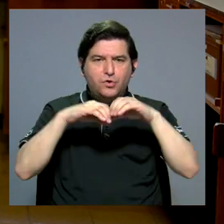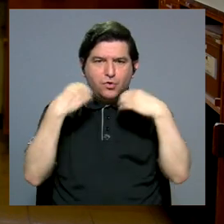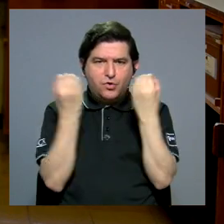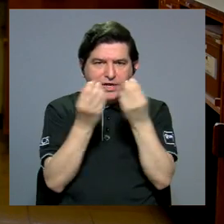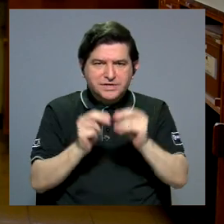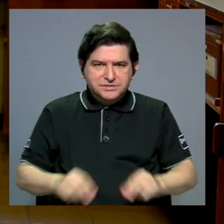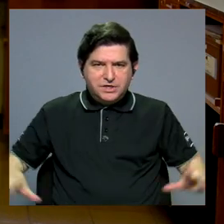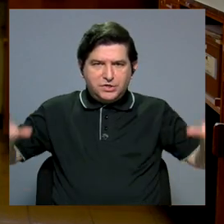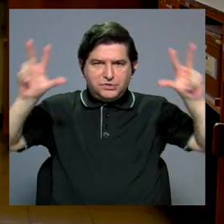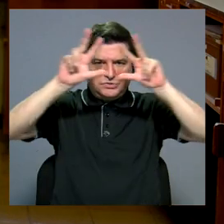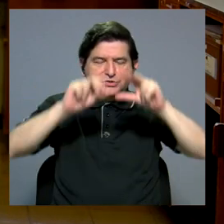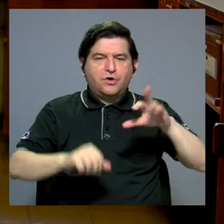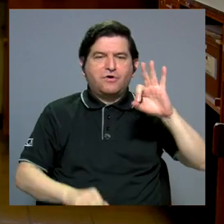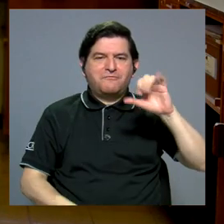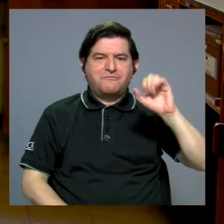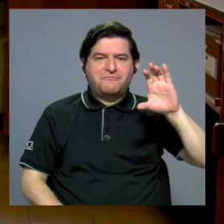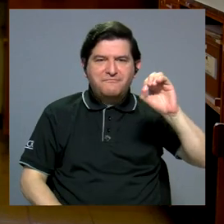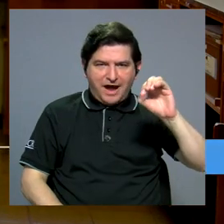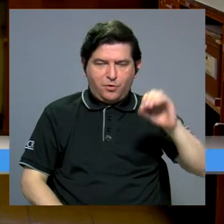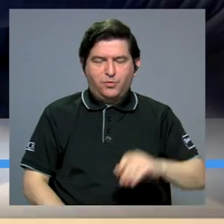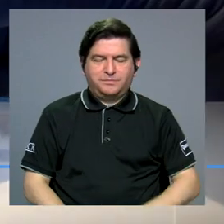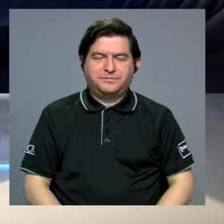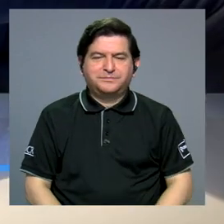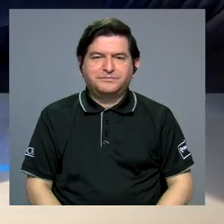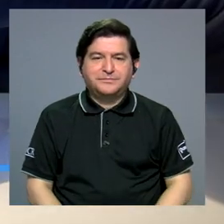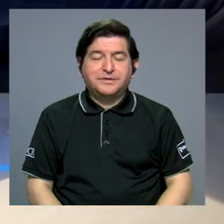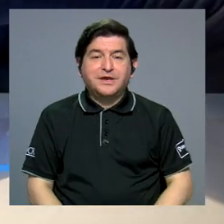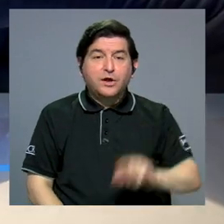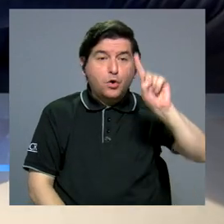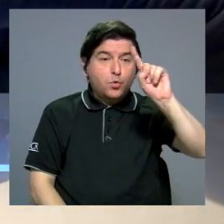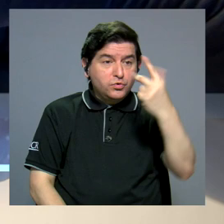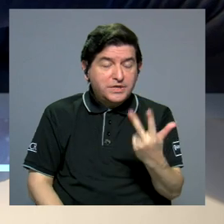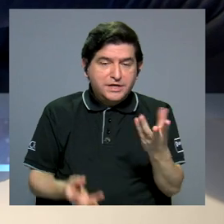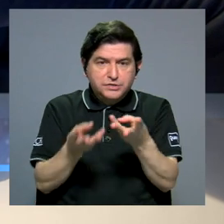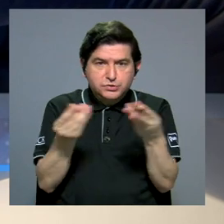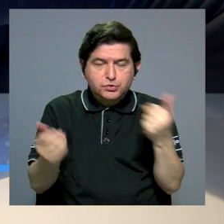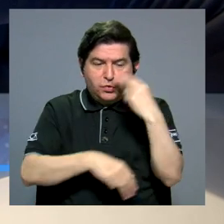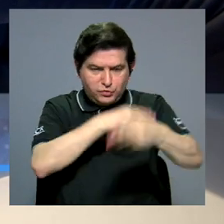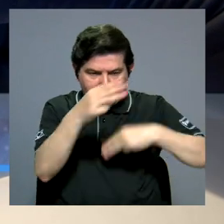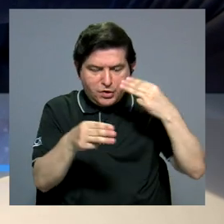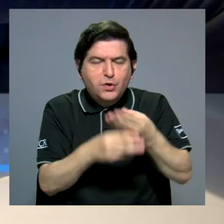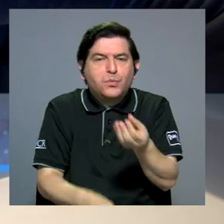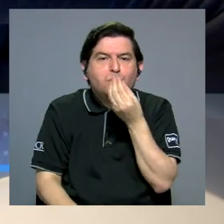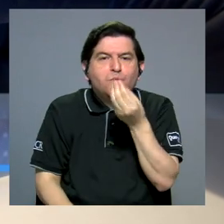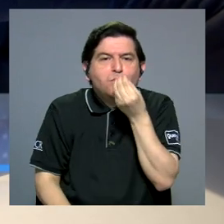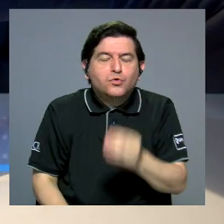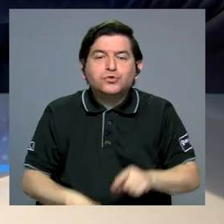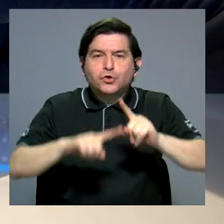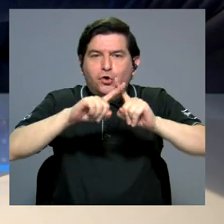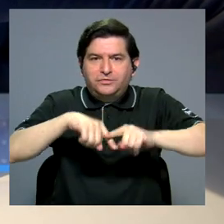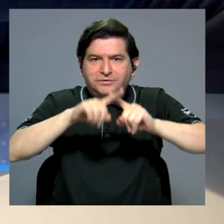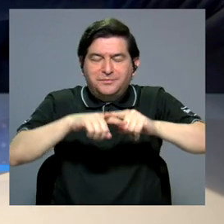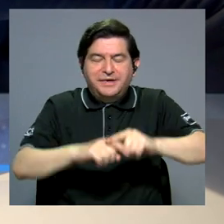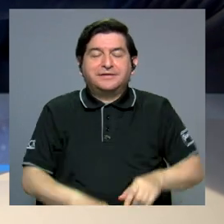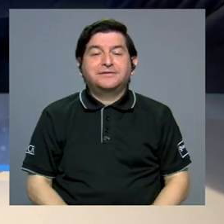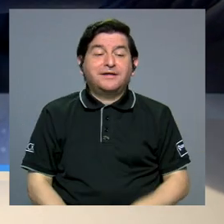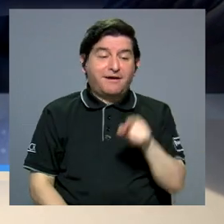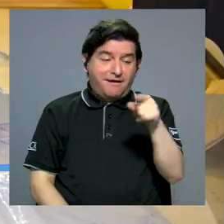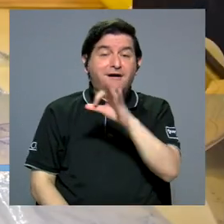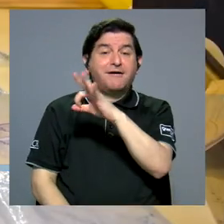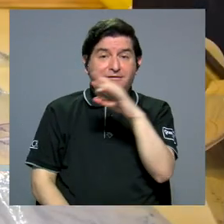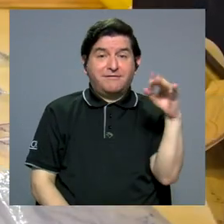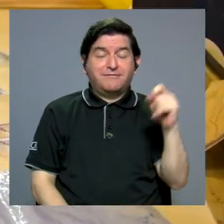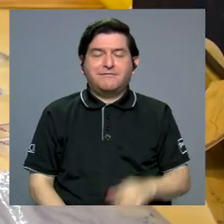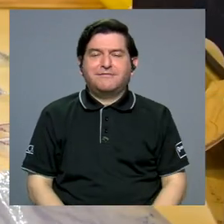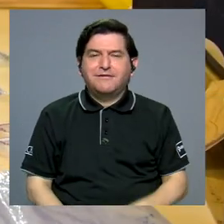Naciones Unidas para la Agricultura y la Alimentación, un tercio de la producción mundial de alimentos depende de las abejas.